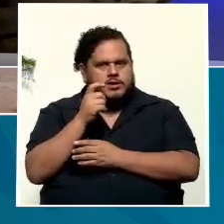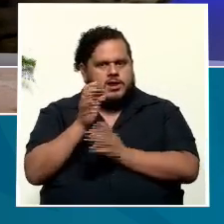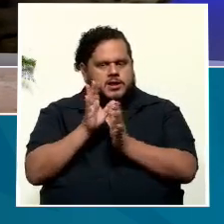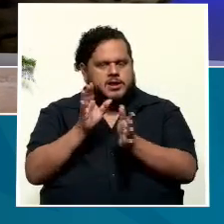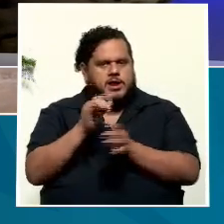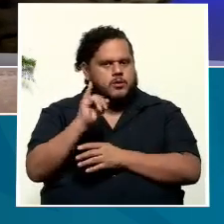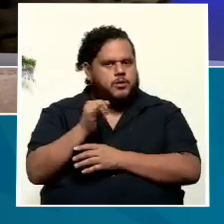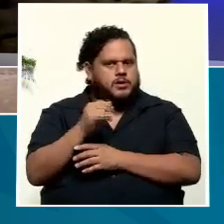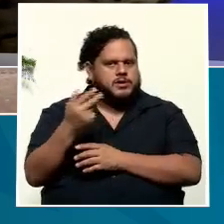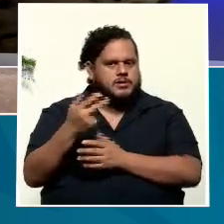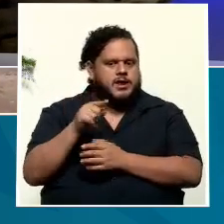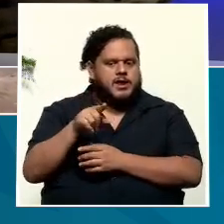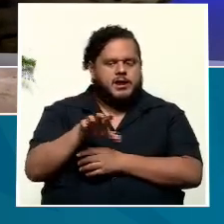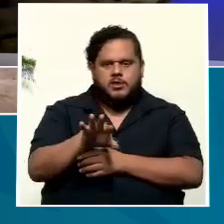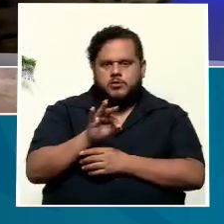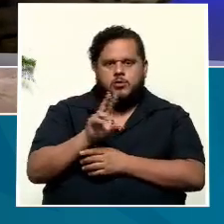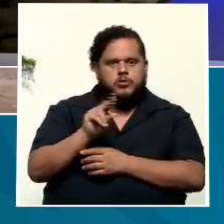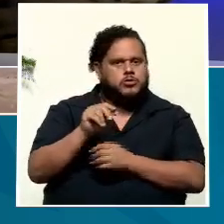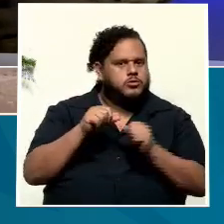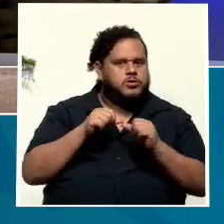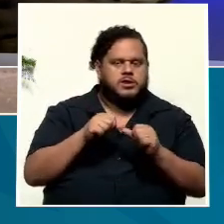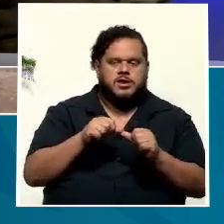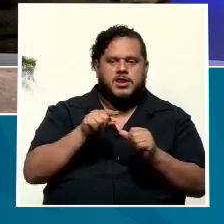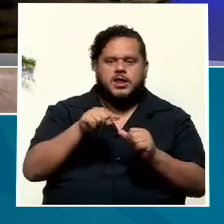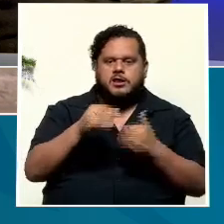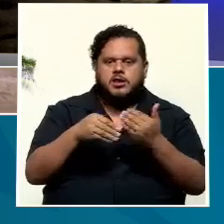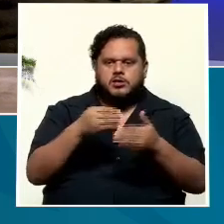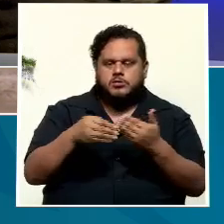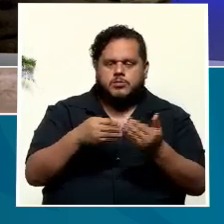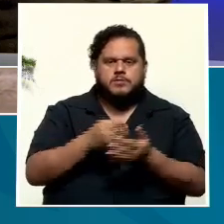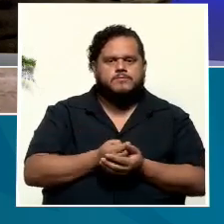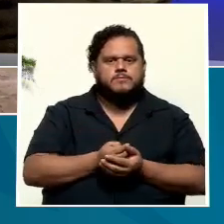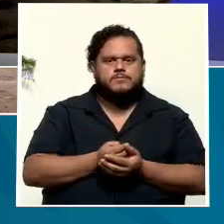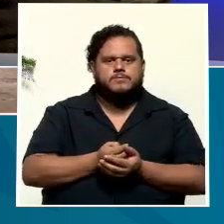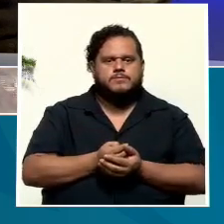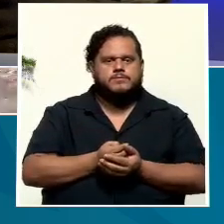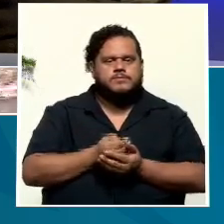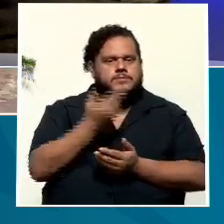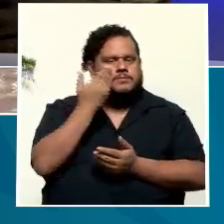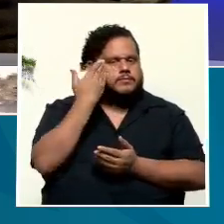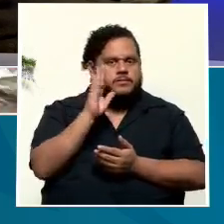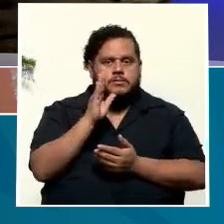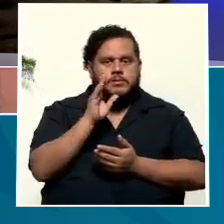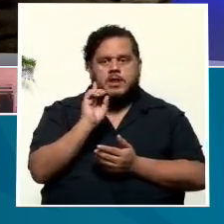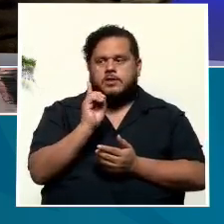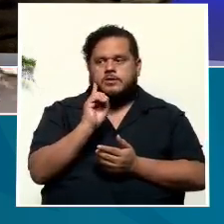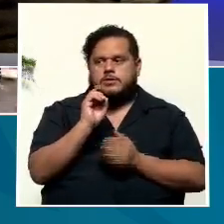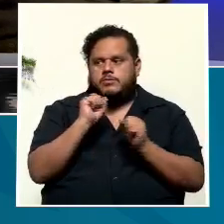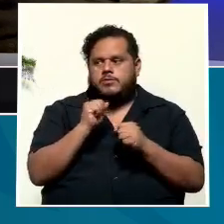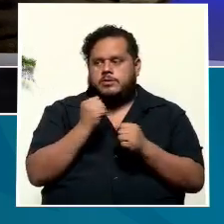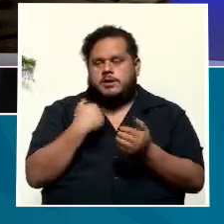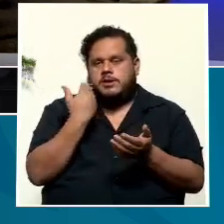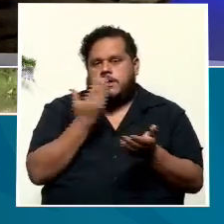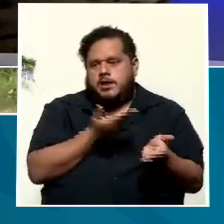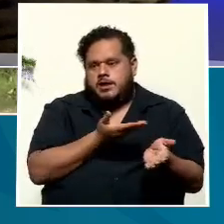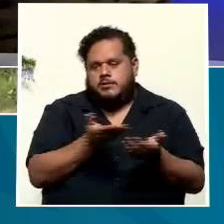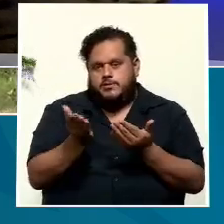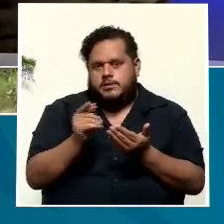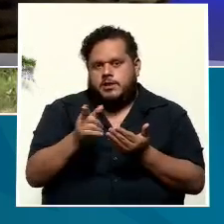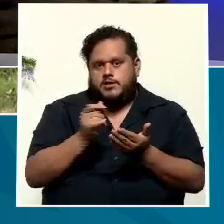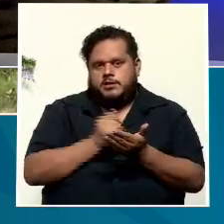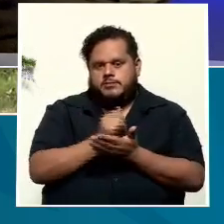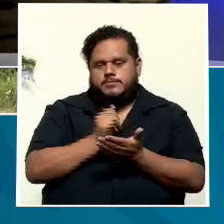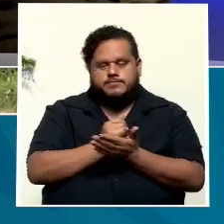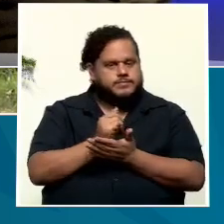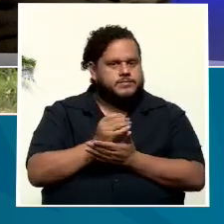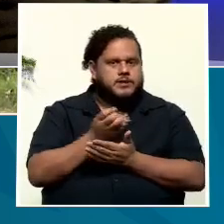Chavarría, escogió no seguir esos procesos y no sabemos a dónde podrían haber llevado esas